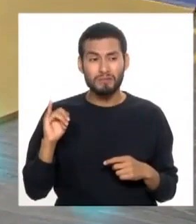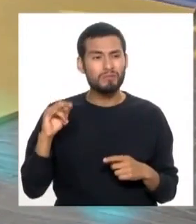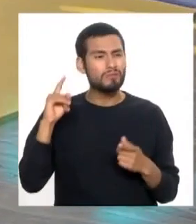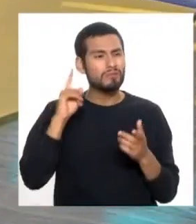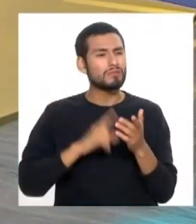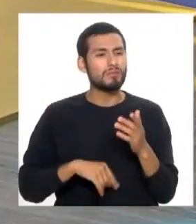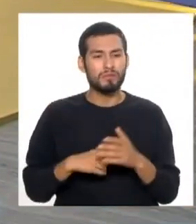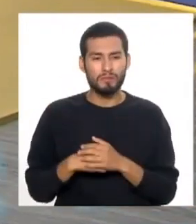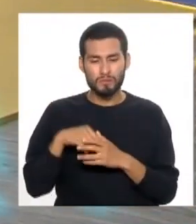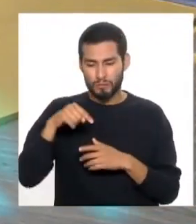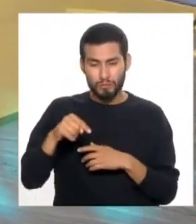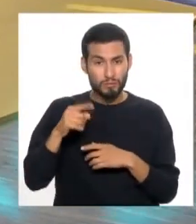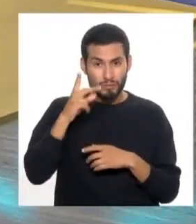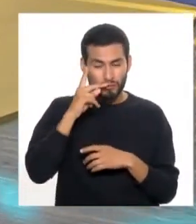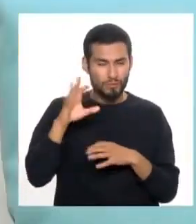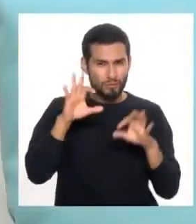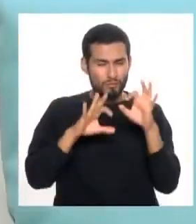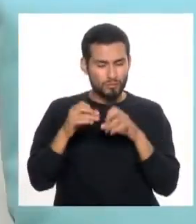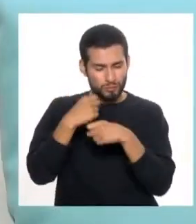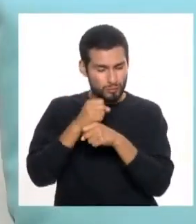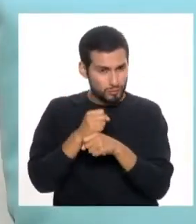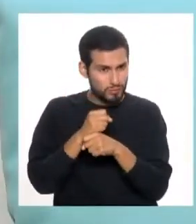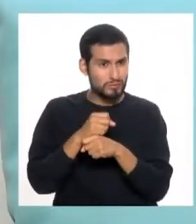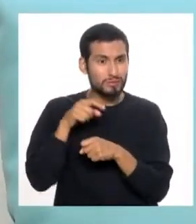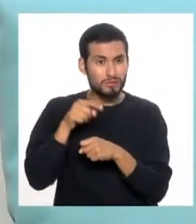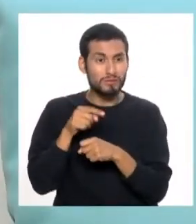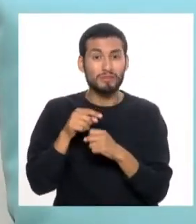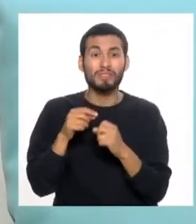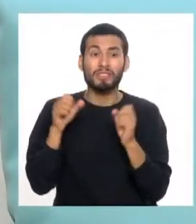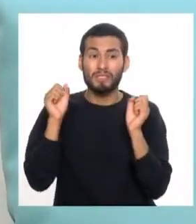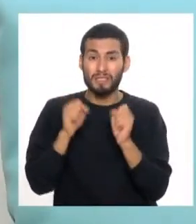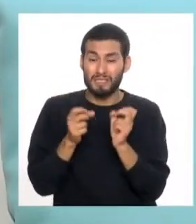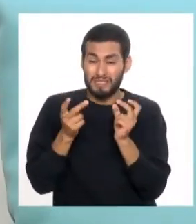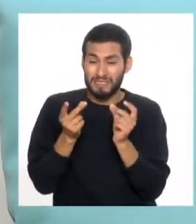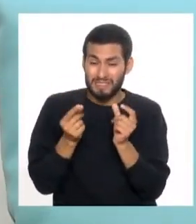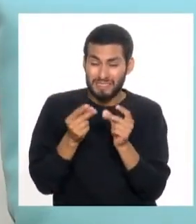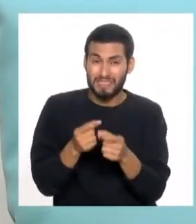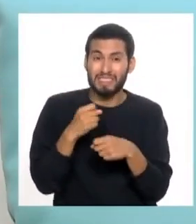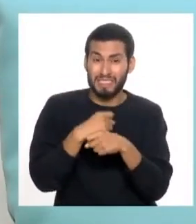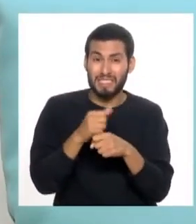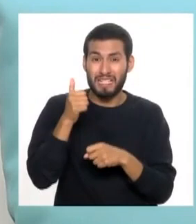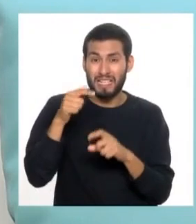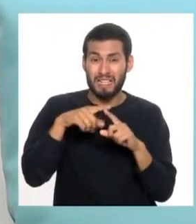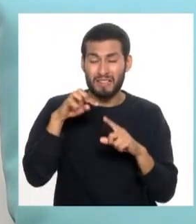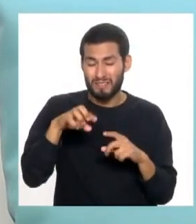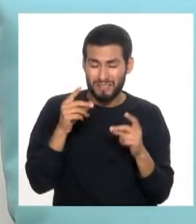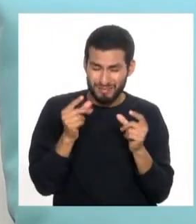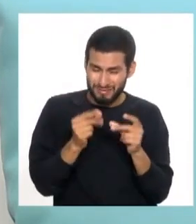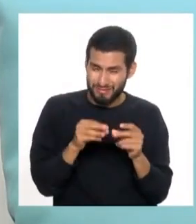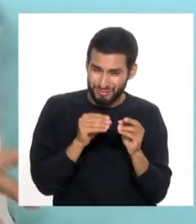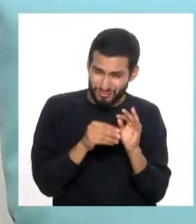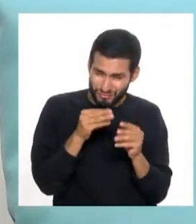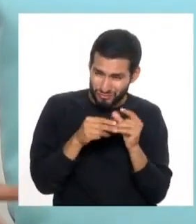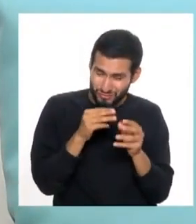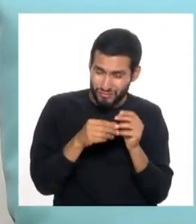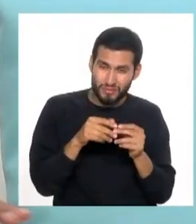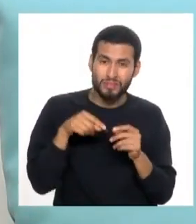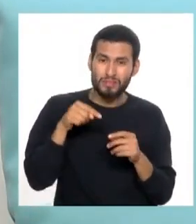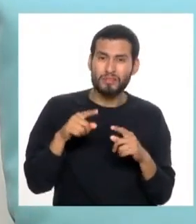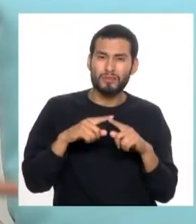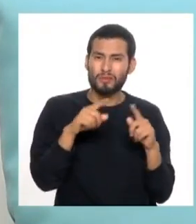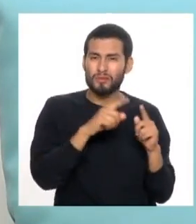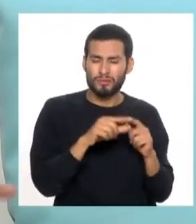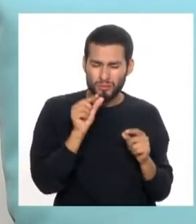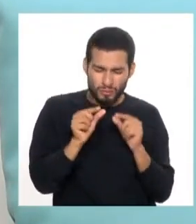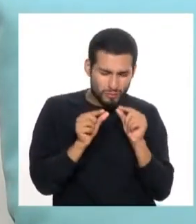crear una fórmula orgánica que acelera la generación de ATP en el sustrato gracias a los